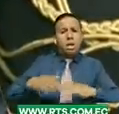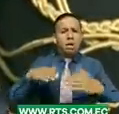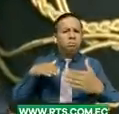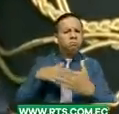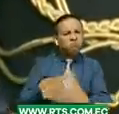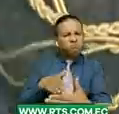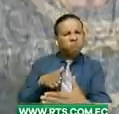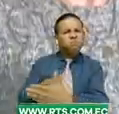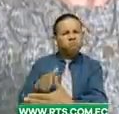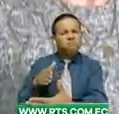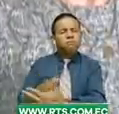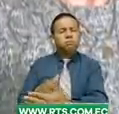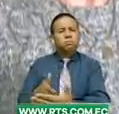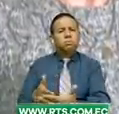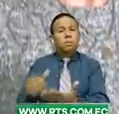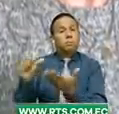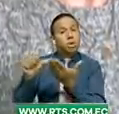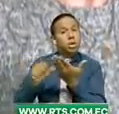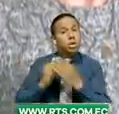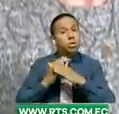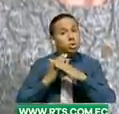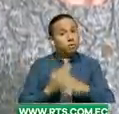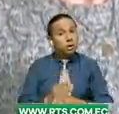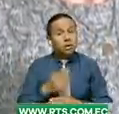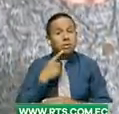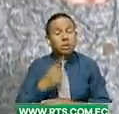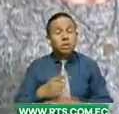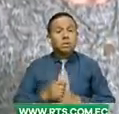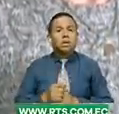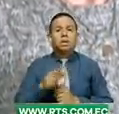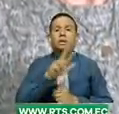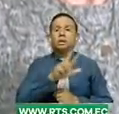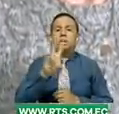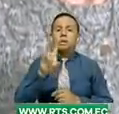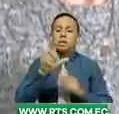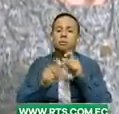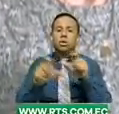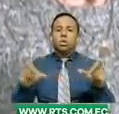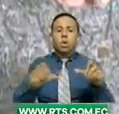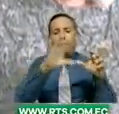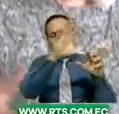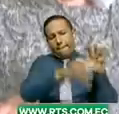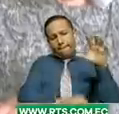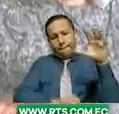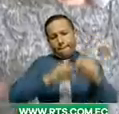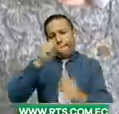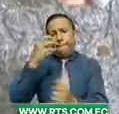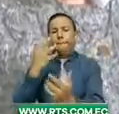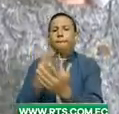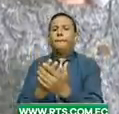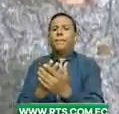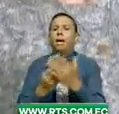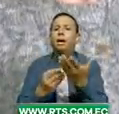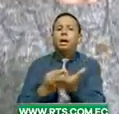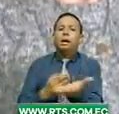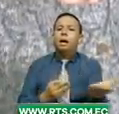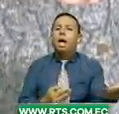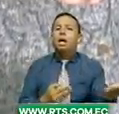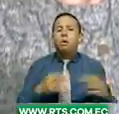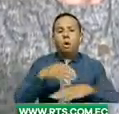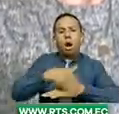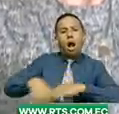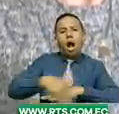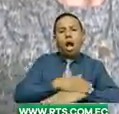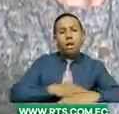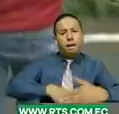Defensa. 37 detenidos por obstaculizar las vías, lo cual es un delito. 5